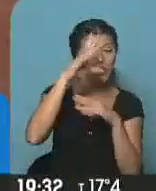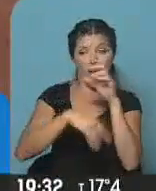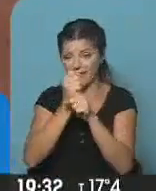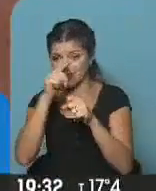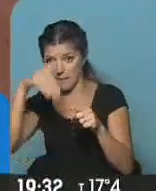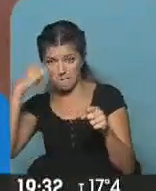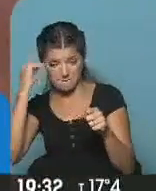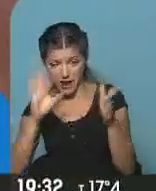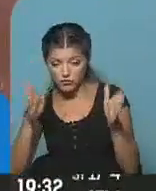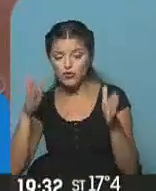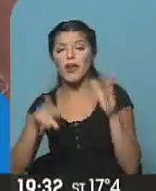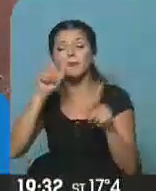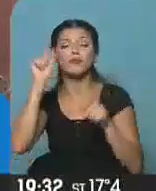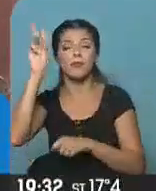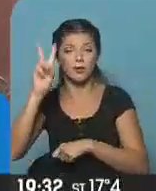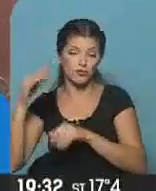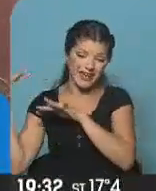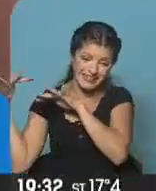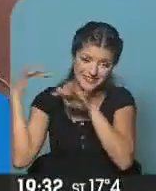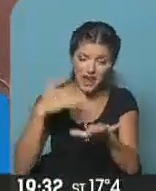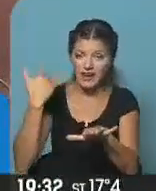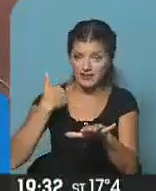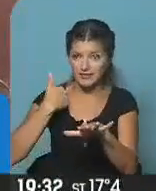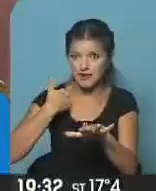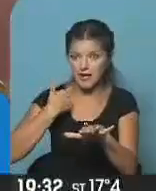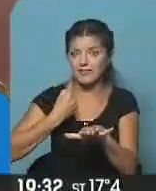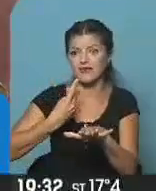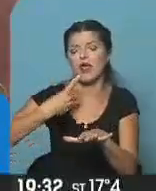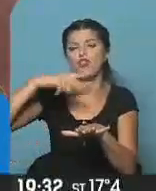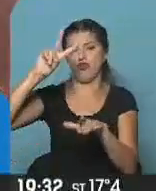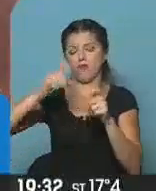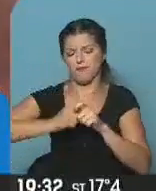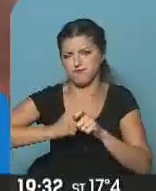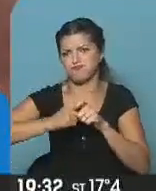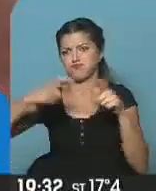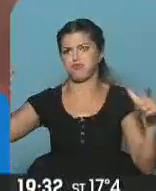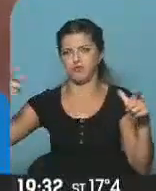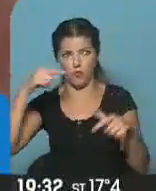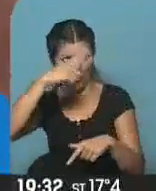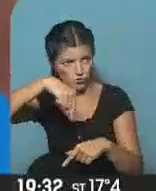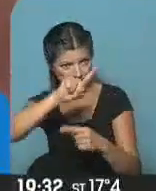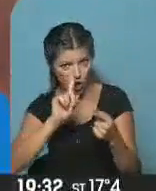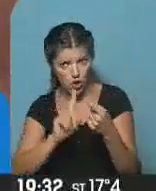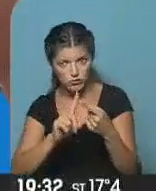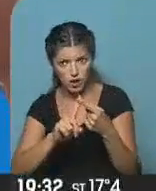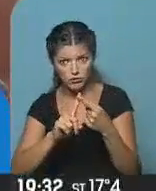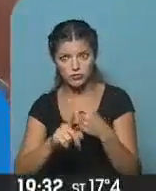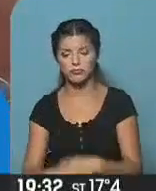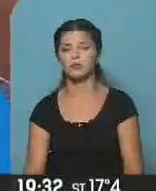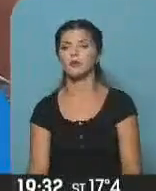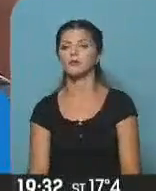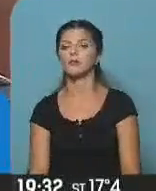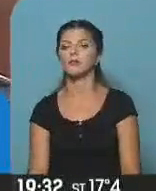de venezolanos que están llegando a la argentina en comparación con un año atrás me imagino que ustedes están muy en contacto con ellos sí y no sólo está en argentina